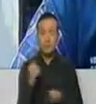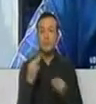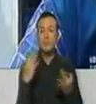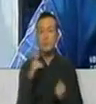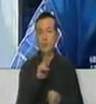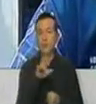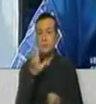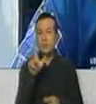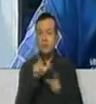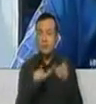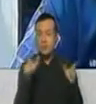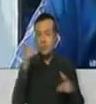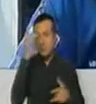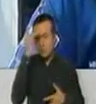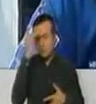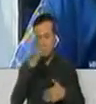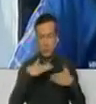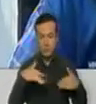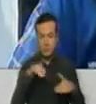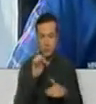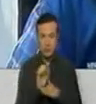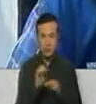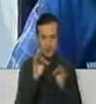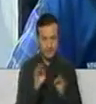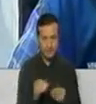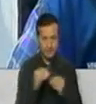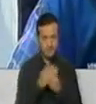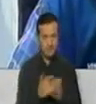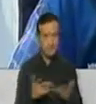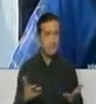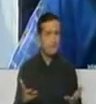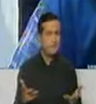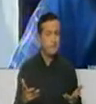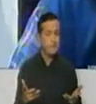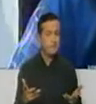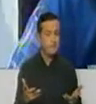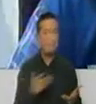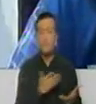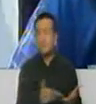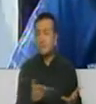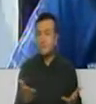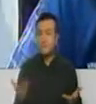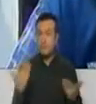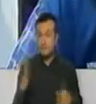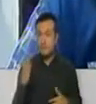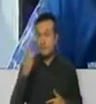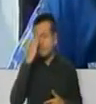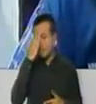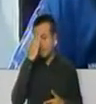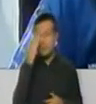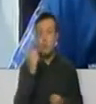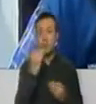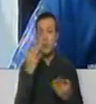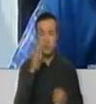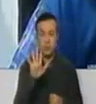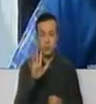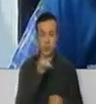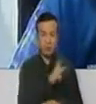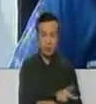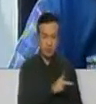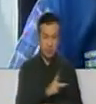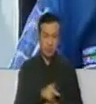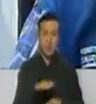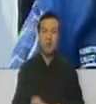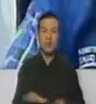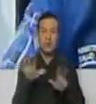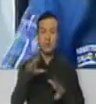casos confirmados en el Ecuador, de los cuales tenemos 5 en Pichincha,